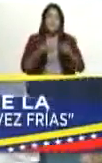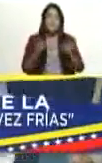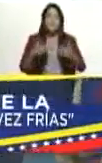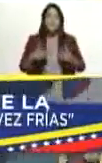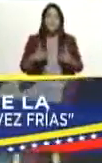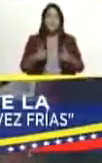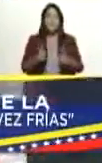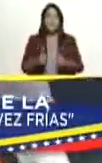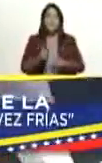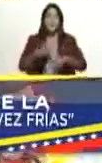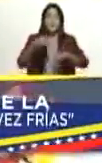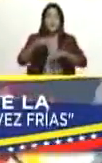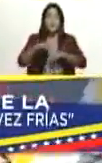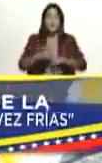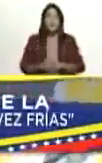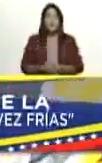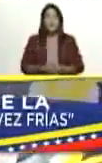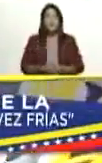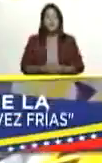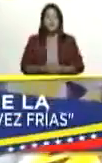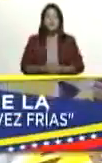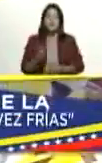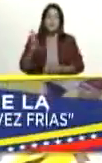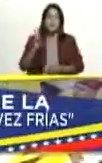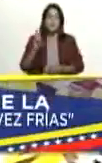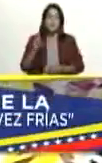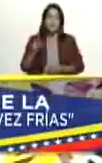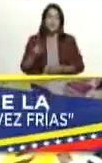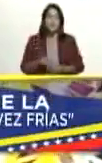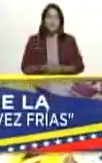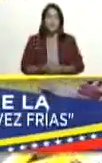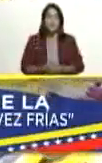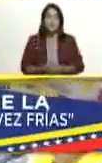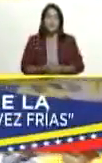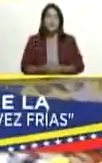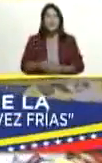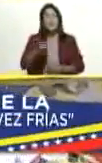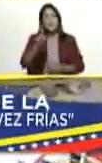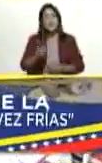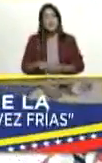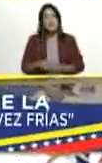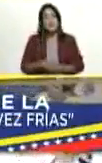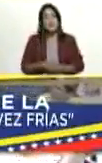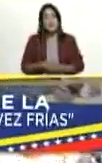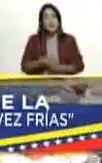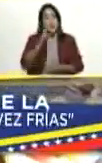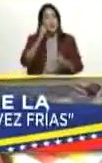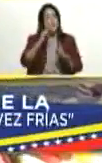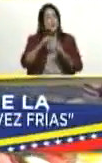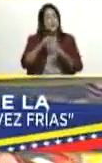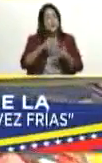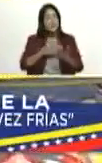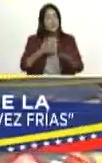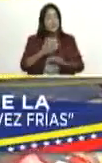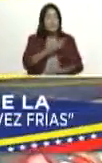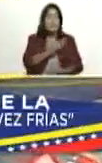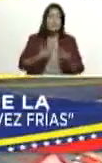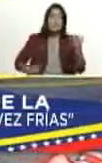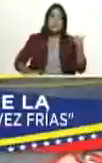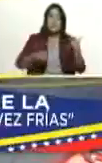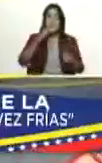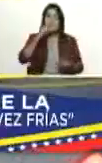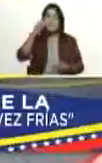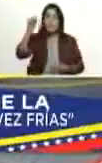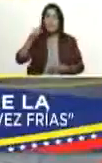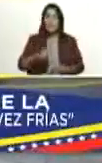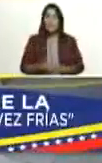Nacional de Salud, cumpliendo además al encargo y a ese objetivo que ha tenido el jefe de Estado, Nicolás